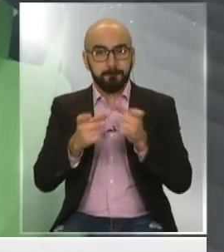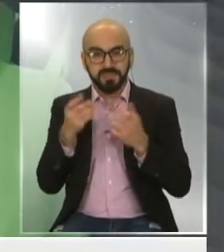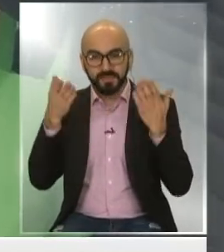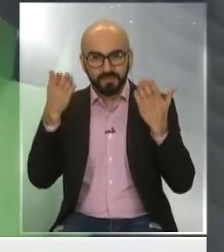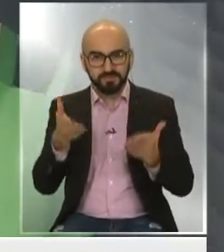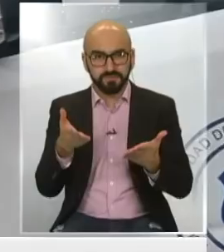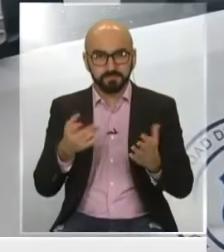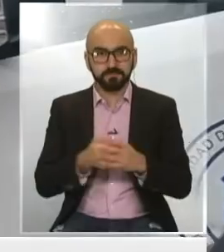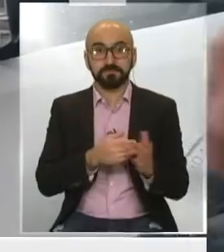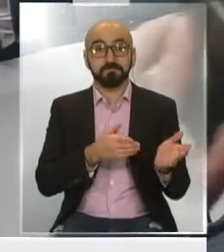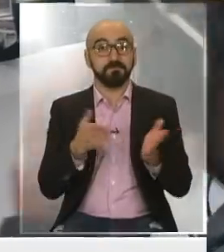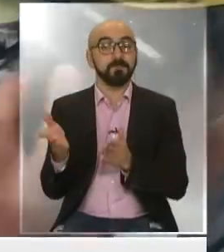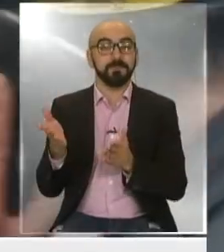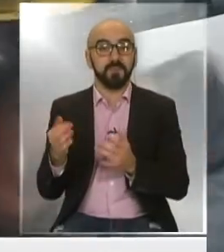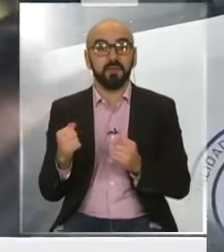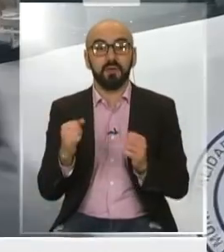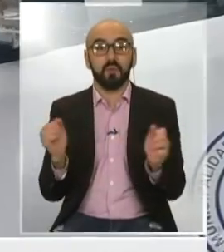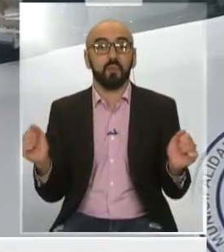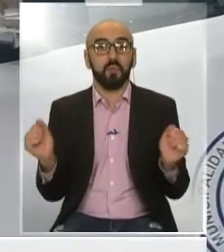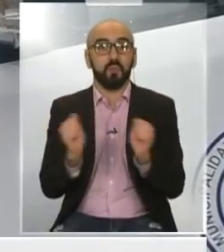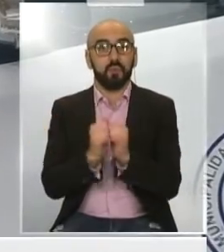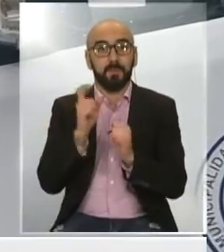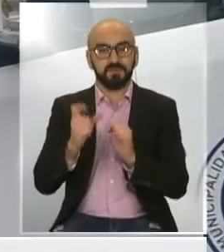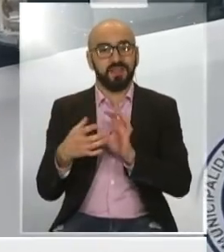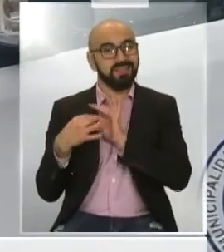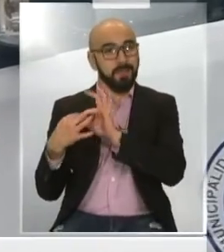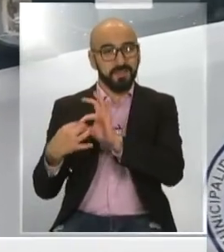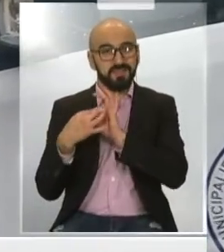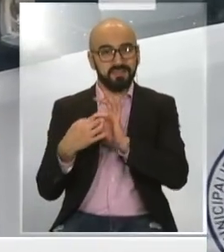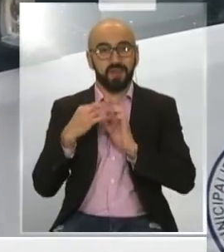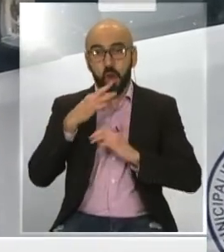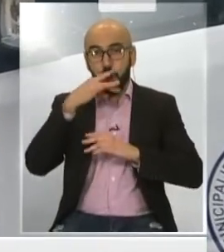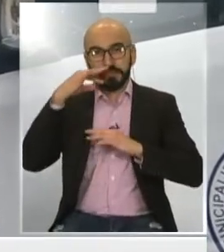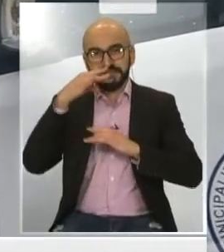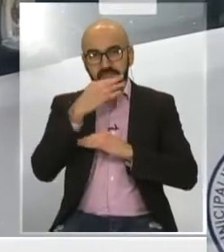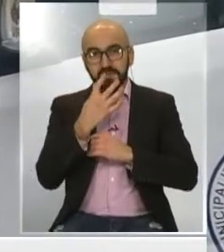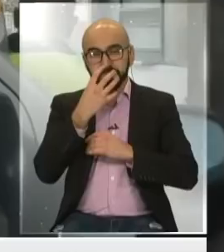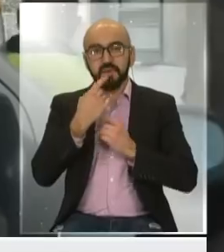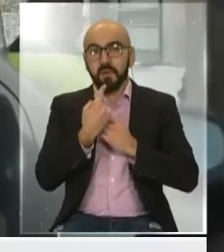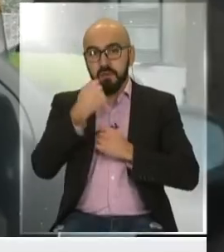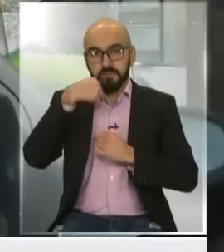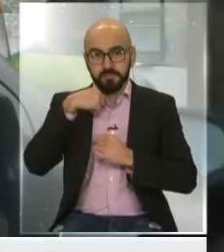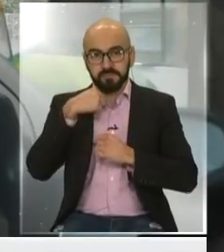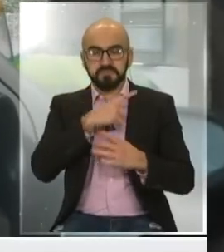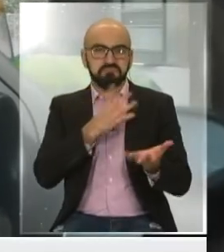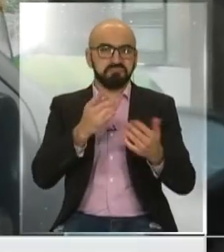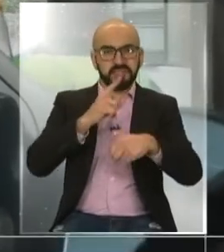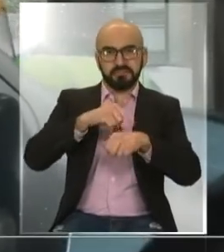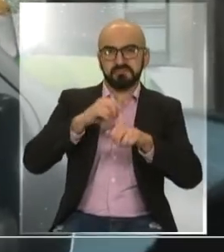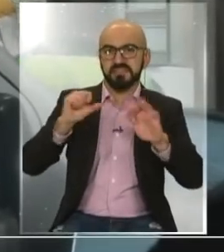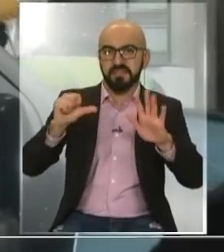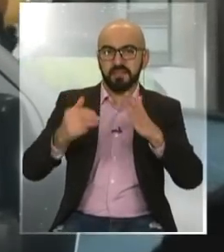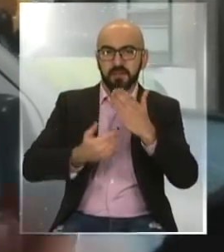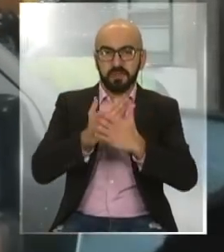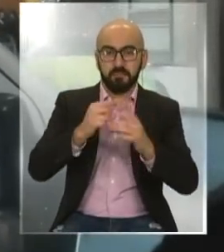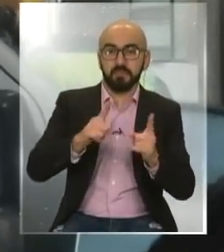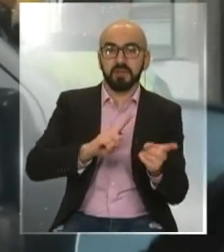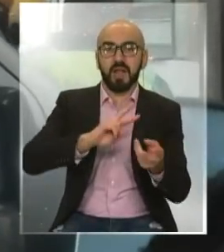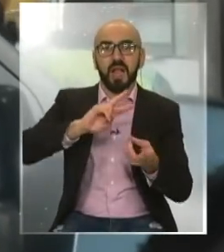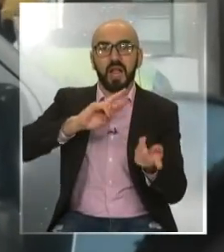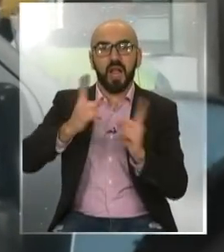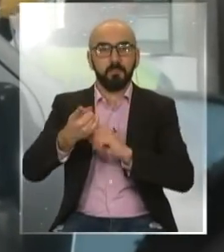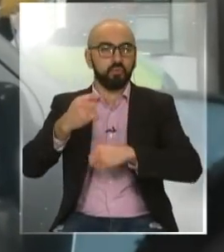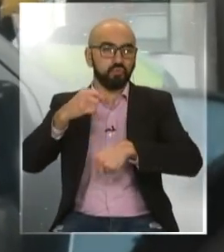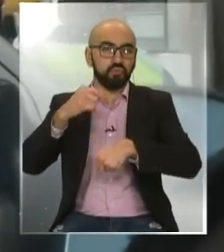Pero sí está con un paciente dependiente de oxígeno y que realmente está de las 6 de la mañana aproximadamente y se hizo cambio de turno con el